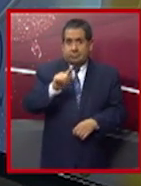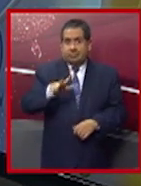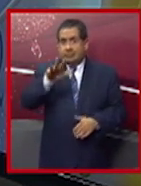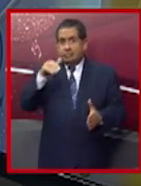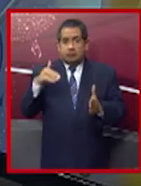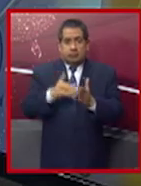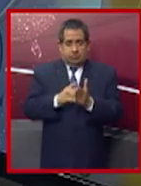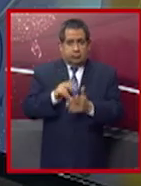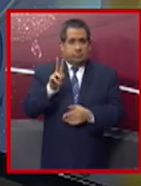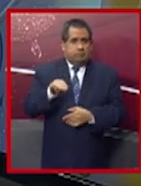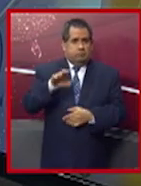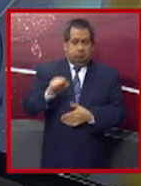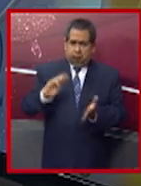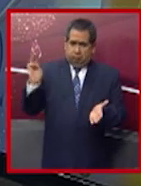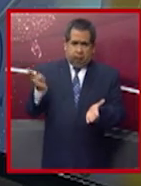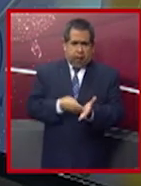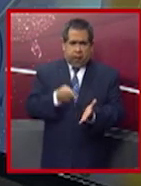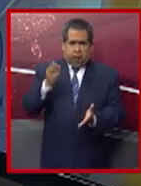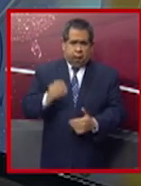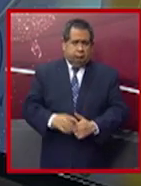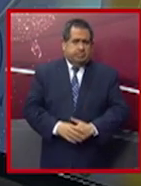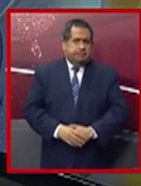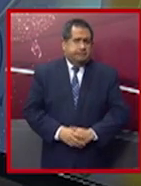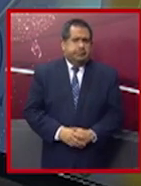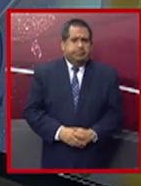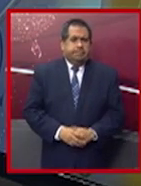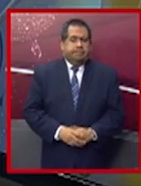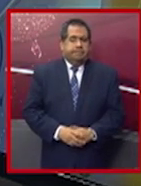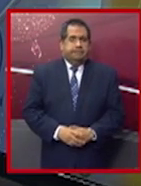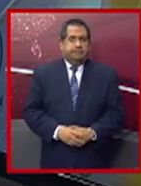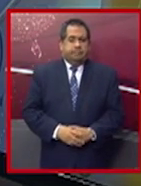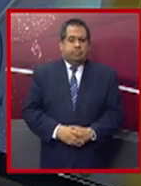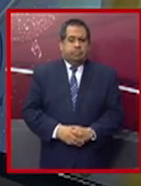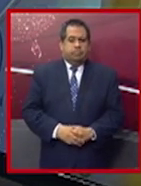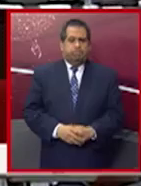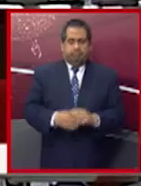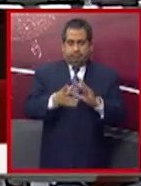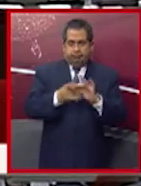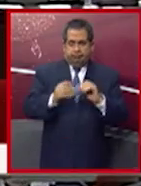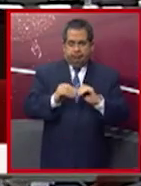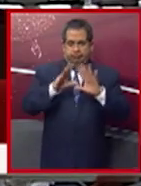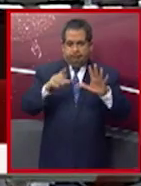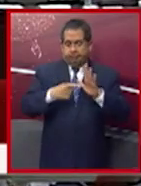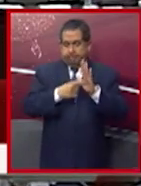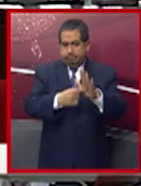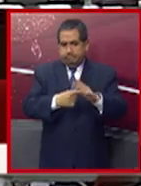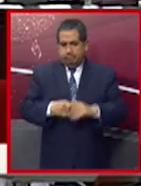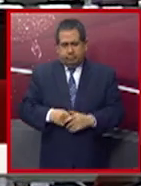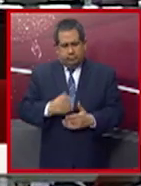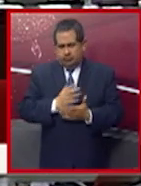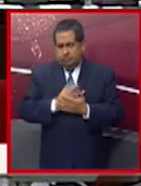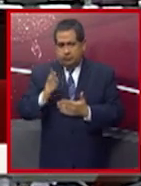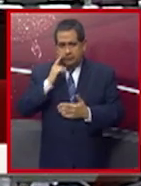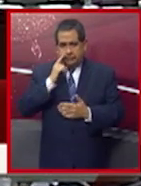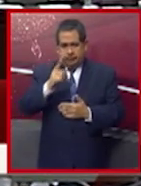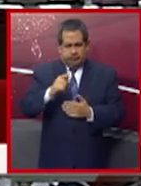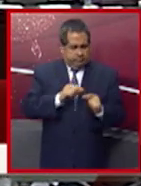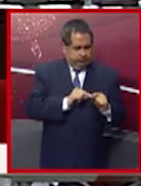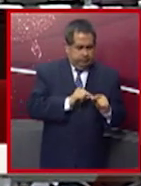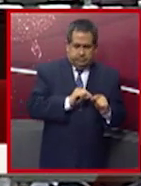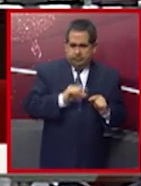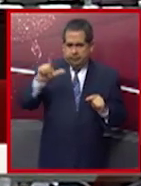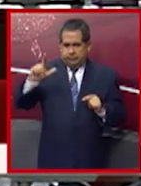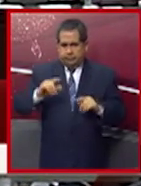75,000 veces la unidad de medida y actualización. Por dar un dato extremo, del mínimo al máximo